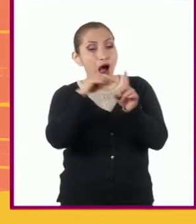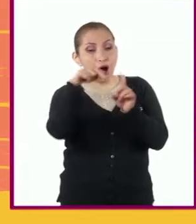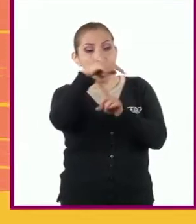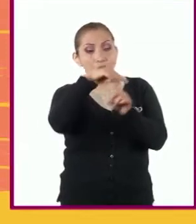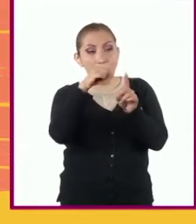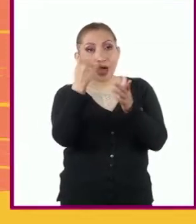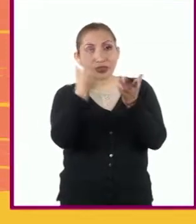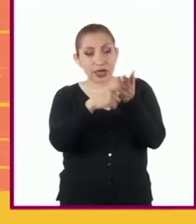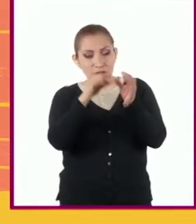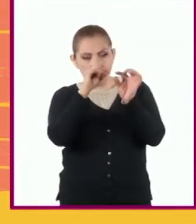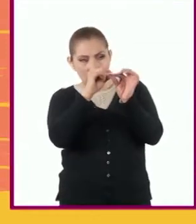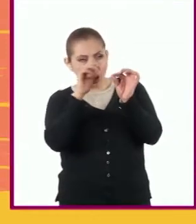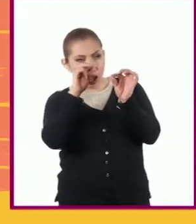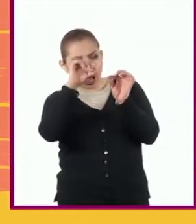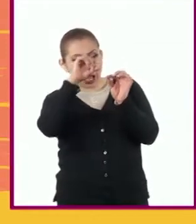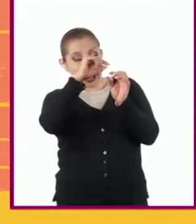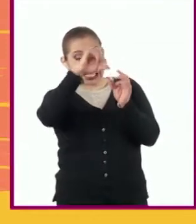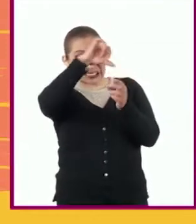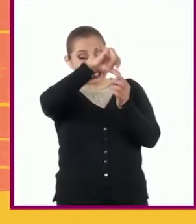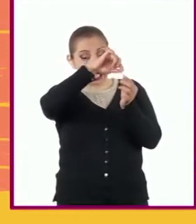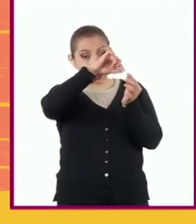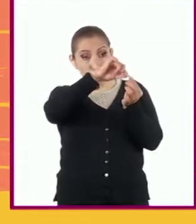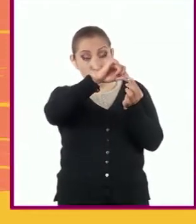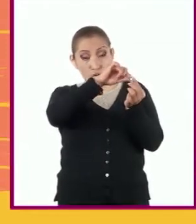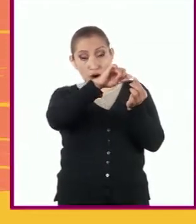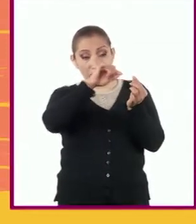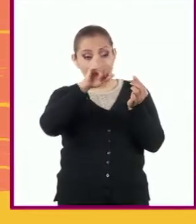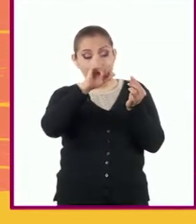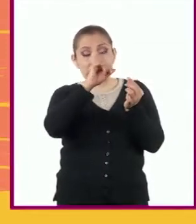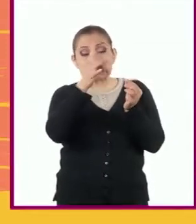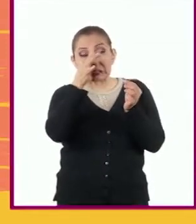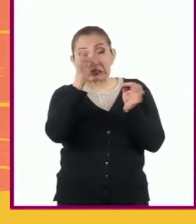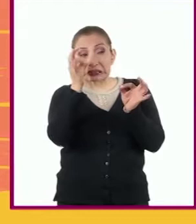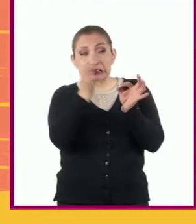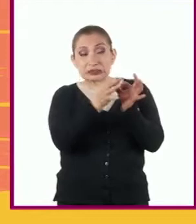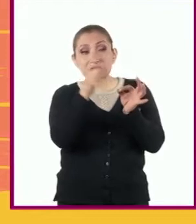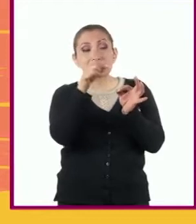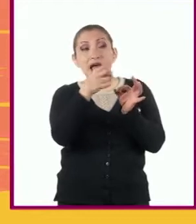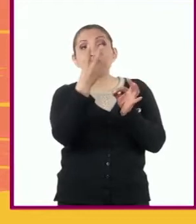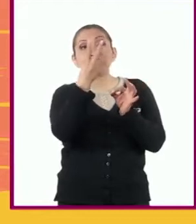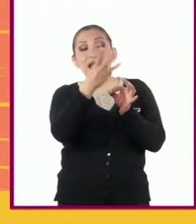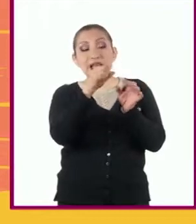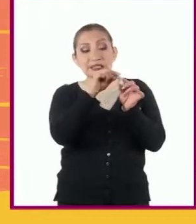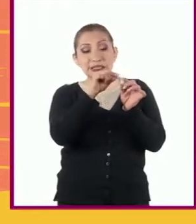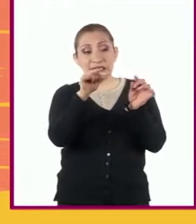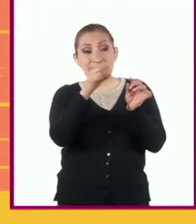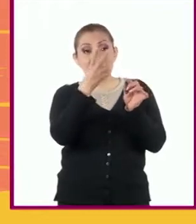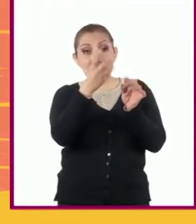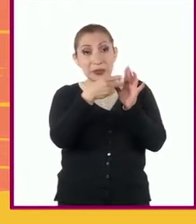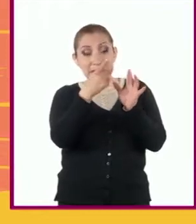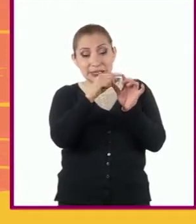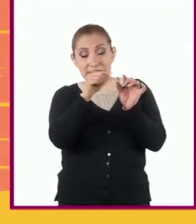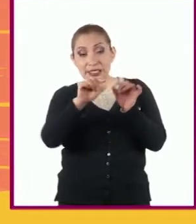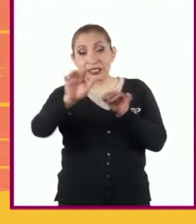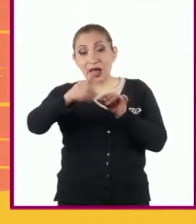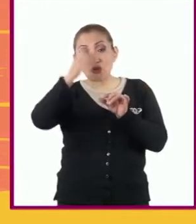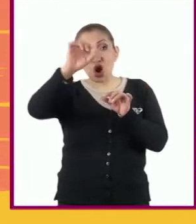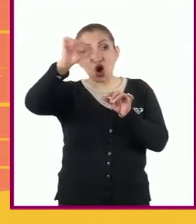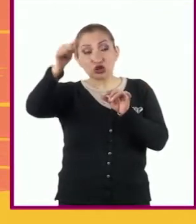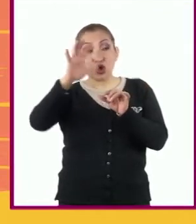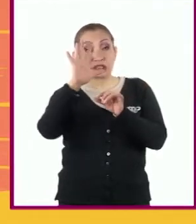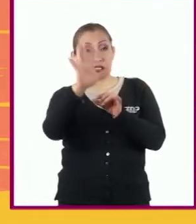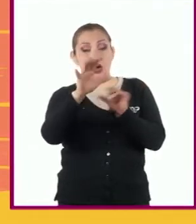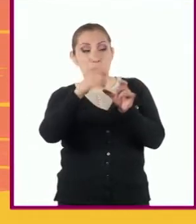la interior dista del centro del planeta primario exactamente 3 diámetros de este y la exterior